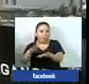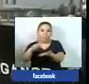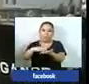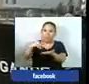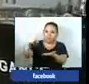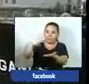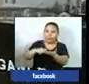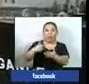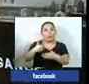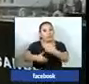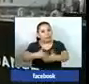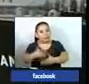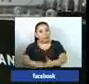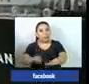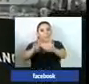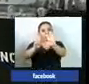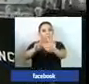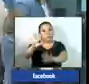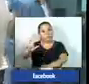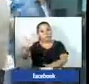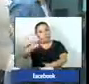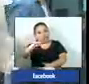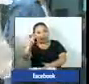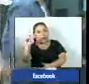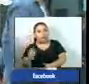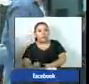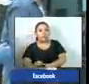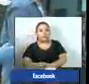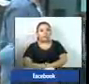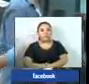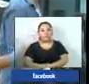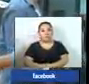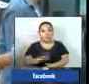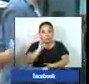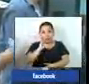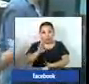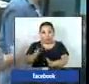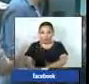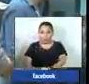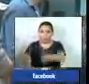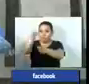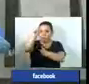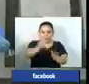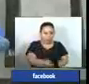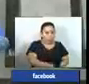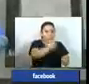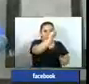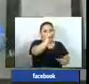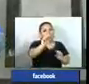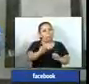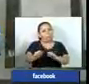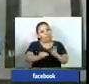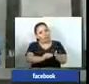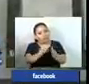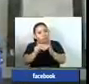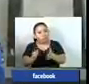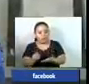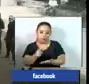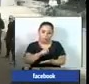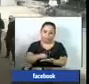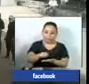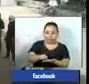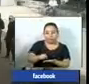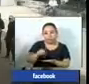que avanzan en un 65% y que de acuerdo a la respuesta de las instituciones pueden pasar a la fase de hallazgos y el